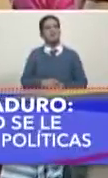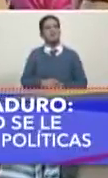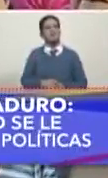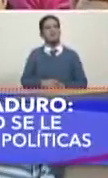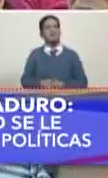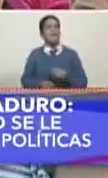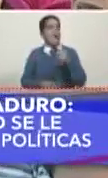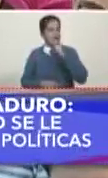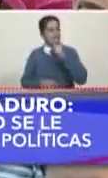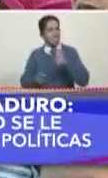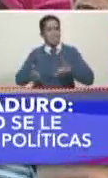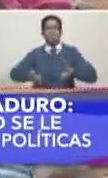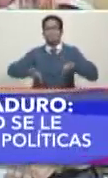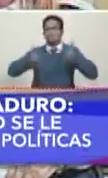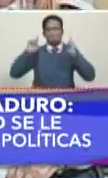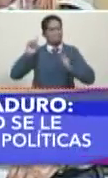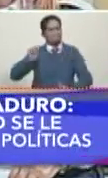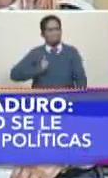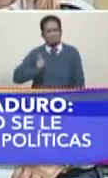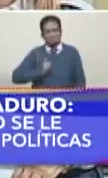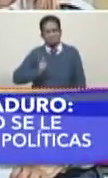Cantante puede cantar lo que quiera.